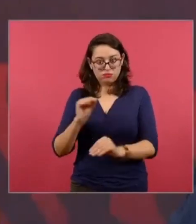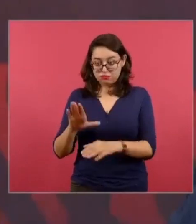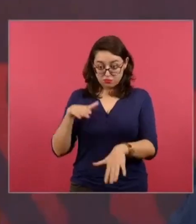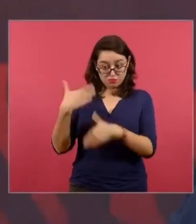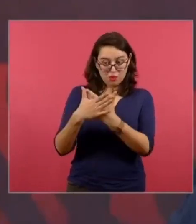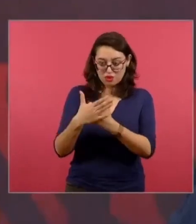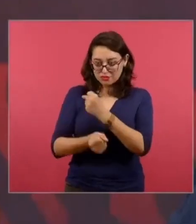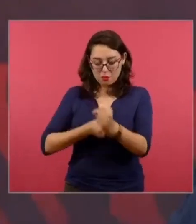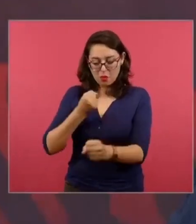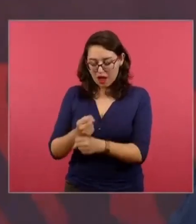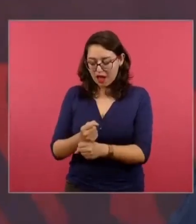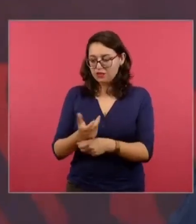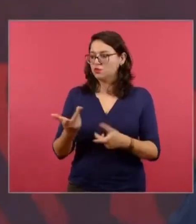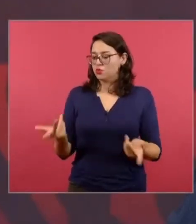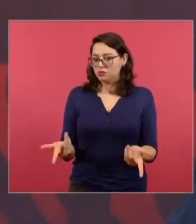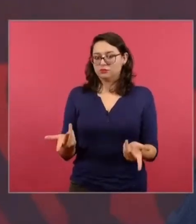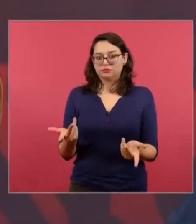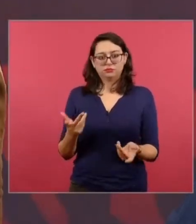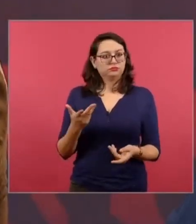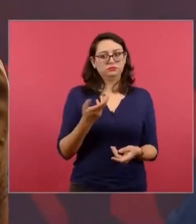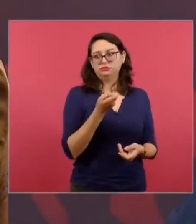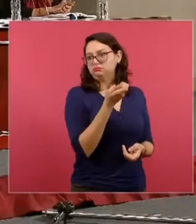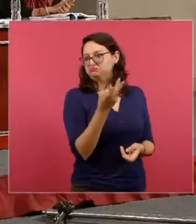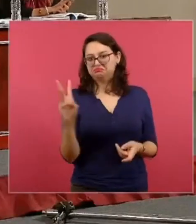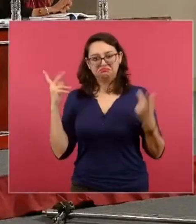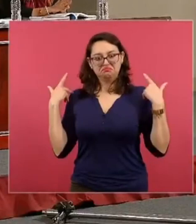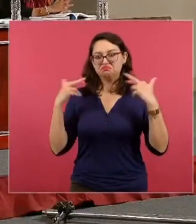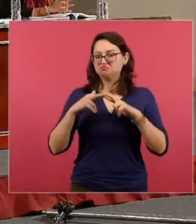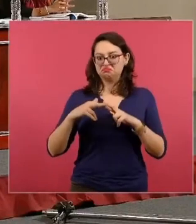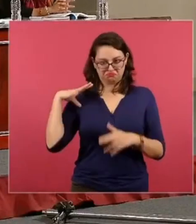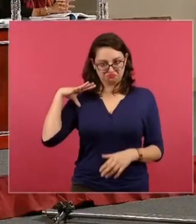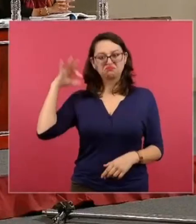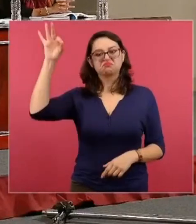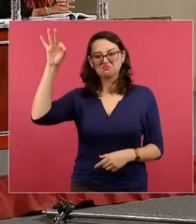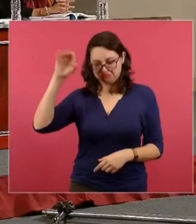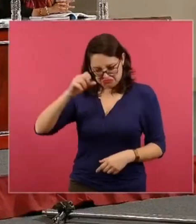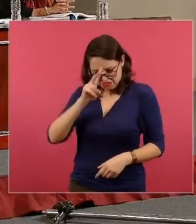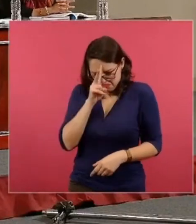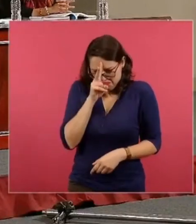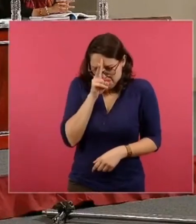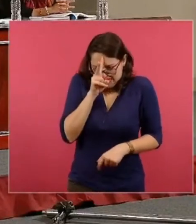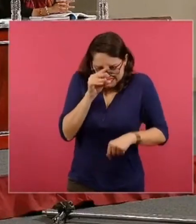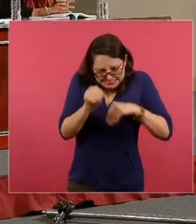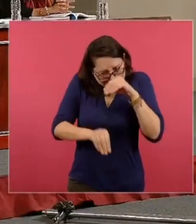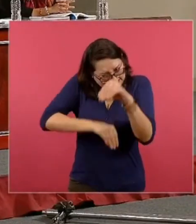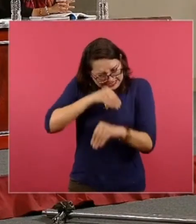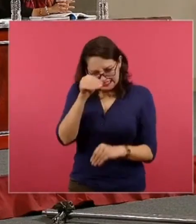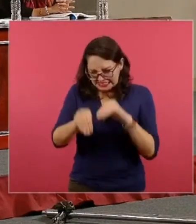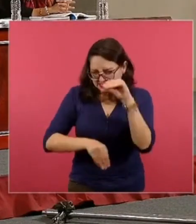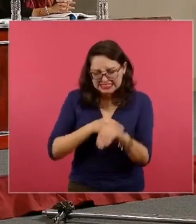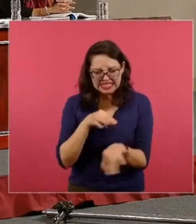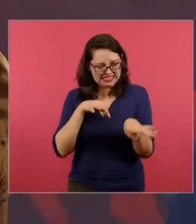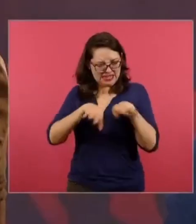ciclo escolar. Entonces todos por la vocación empezaron a trabajar, a teorizar cómo sería, a